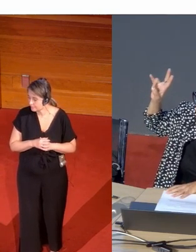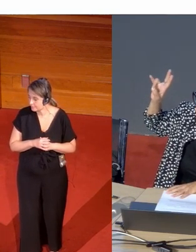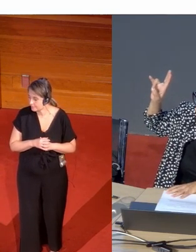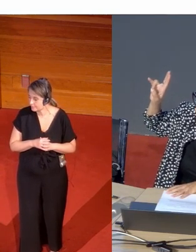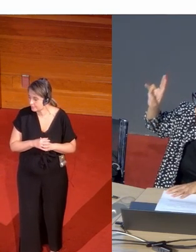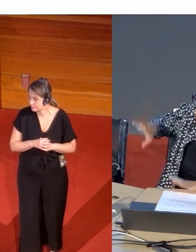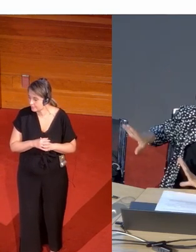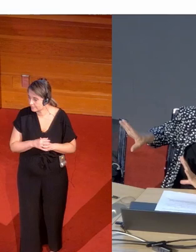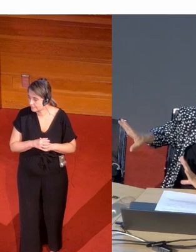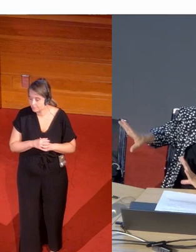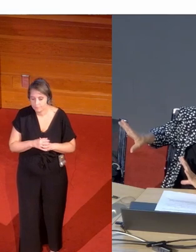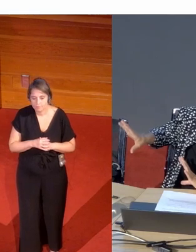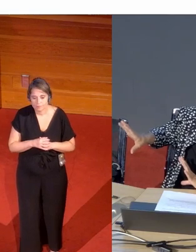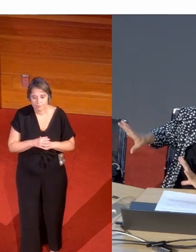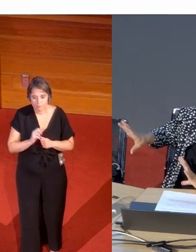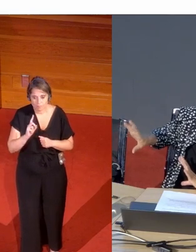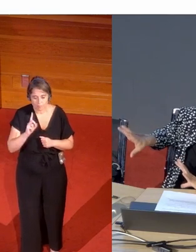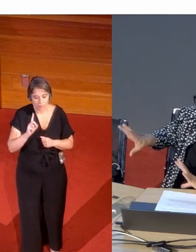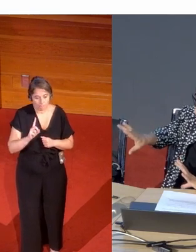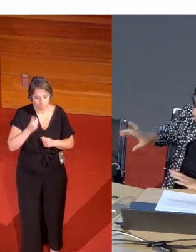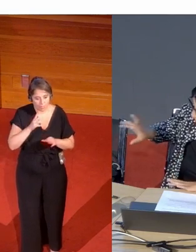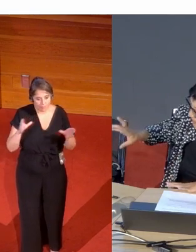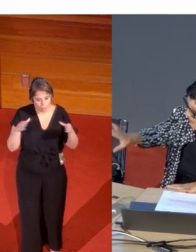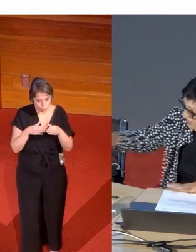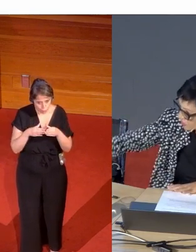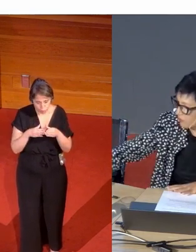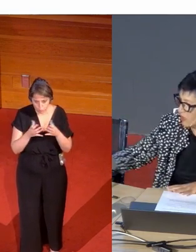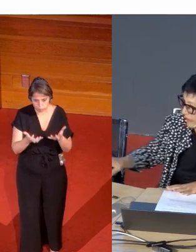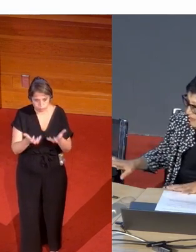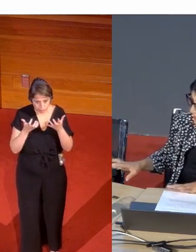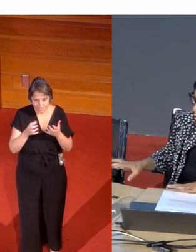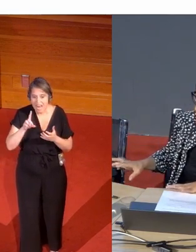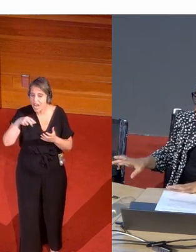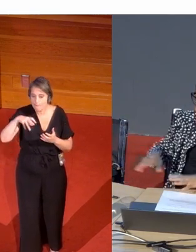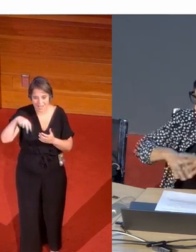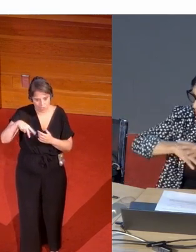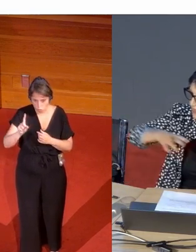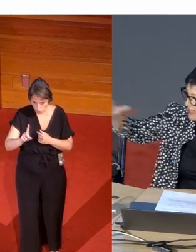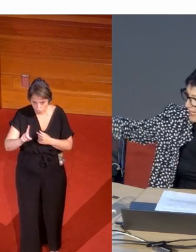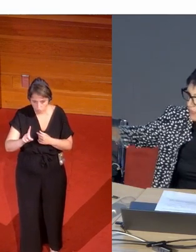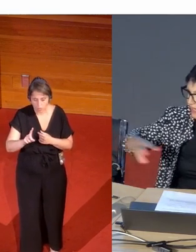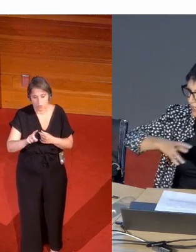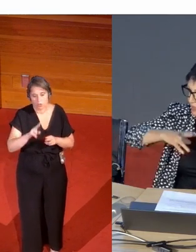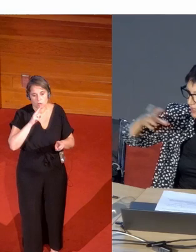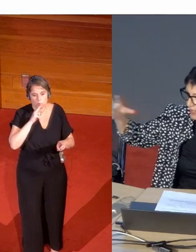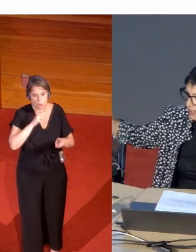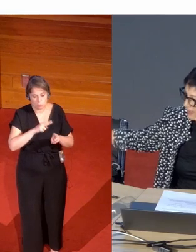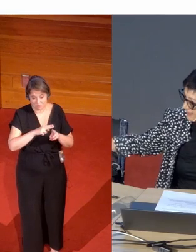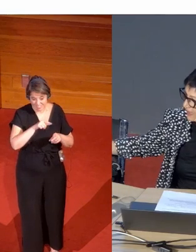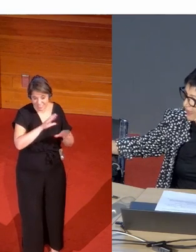ver el primer el primer grupo parlamentario efectivamente no fue le pen es el frente ese la